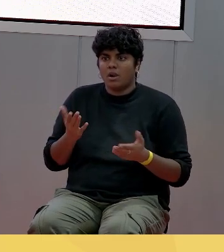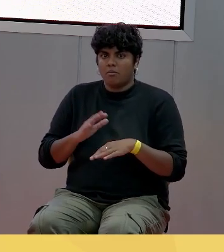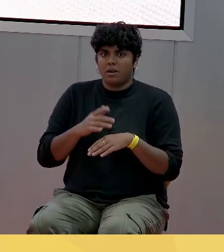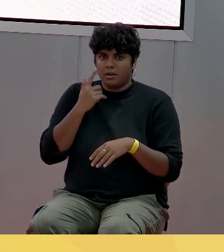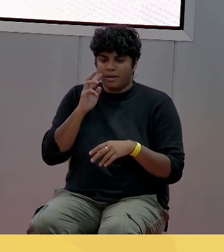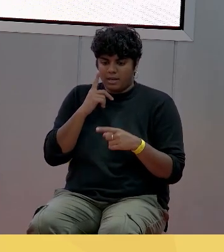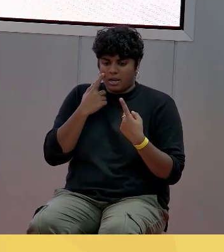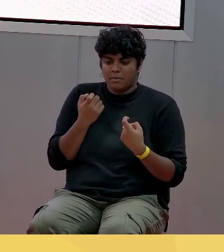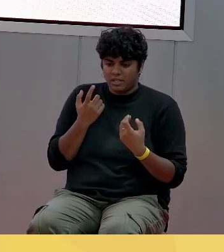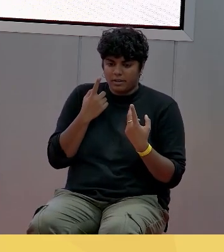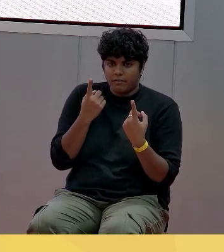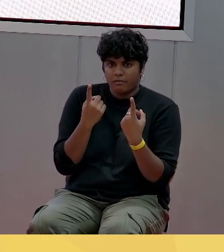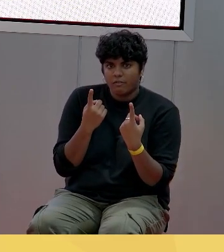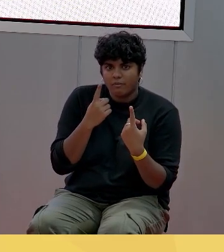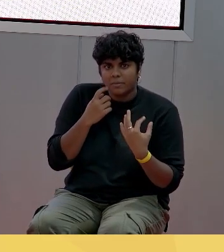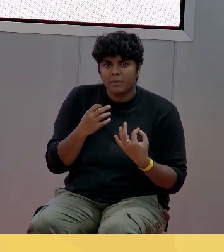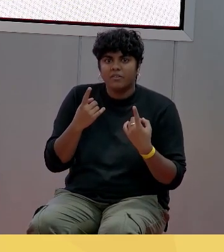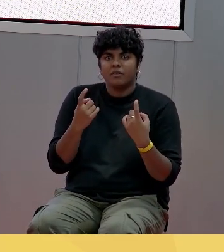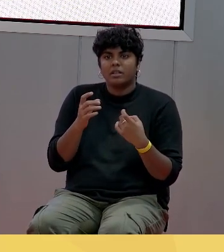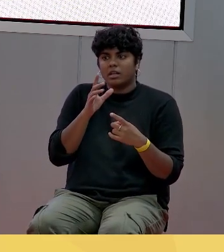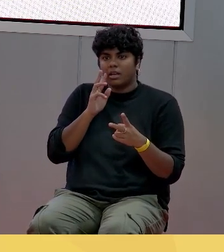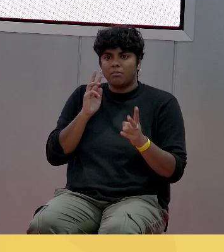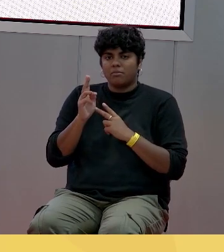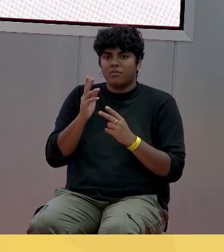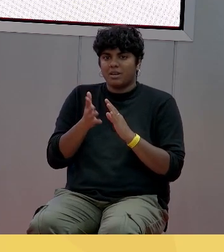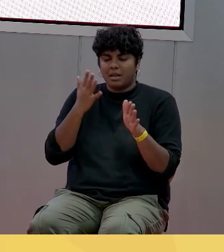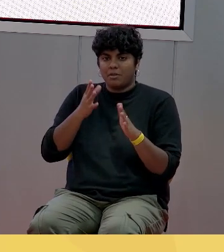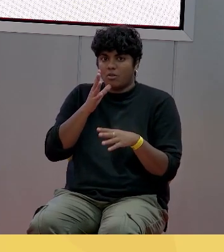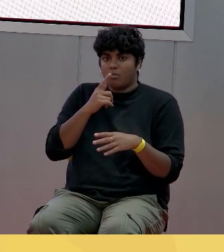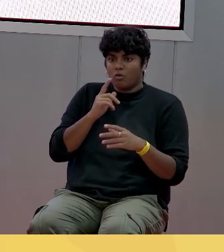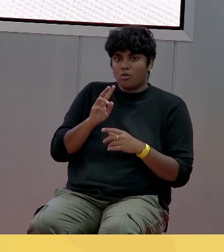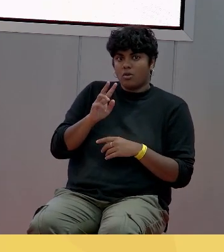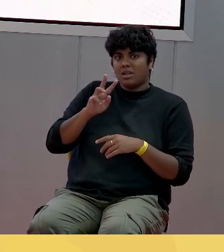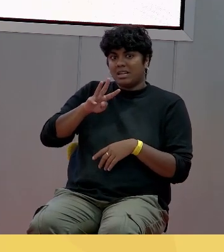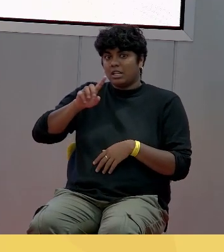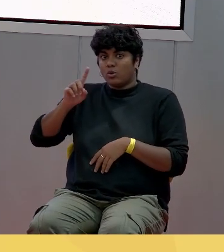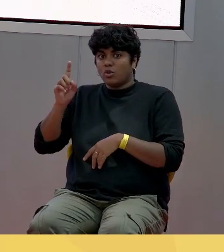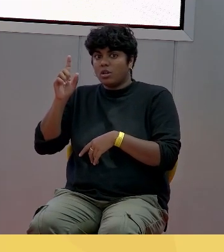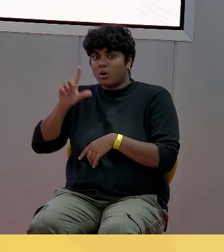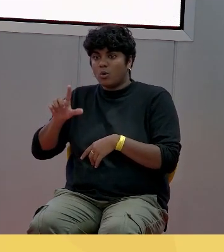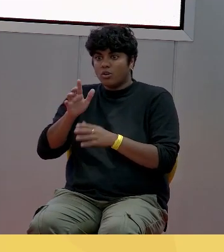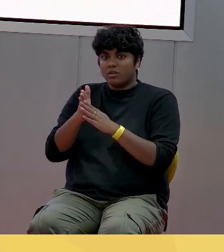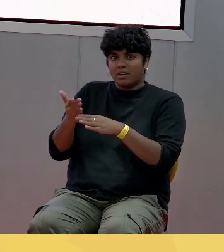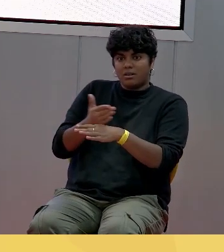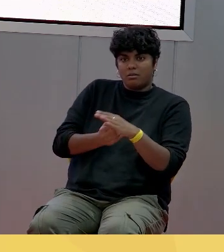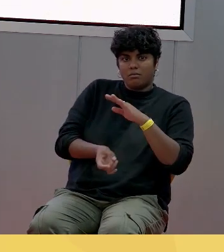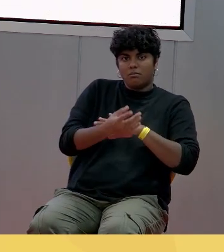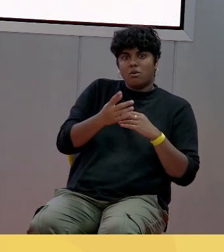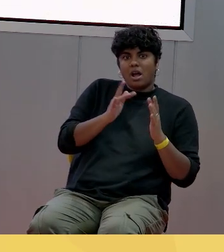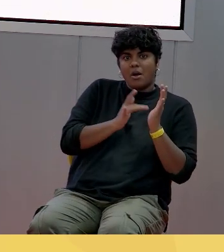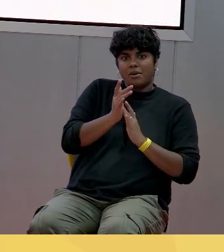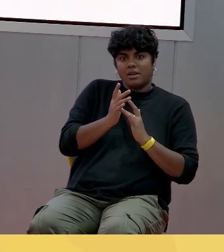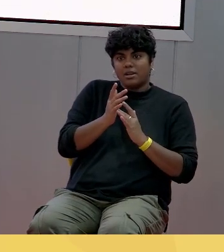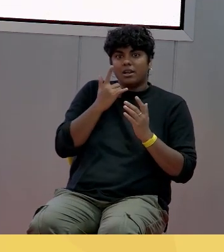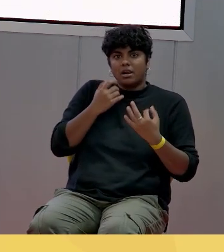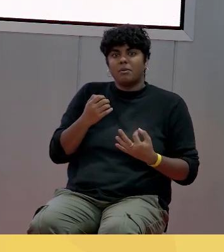académicos y que han reaccionado tan rápido? Porque esto es el 31 de julio y se publicó en abril, la revisión CAS. Pues concretamente fueron 2